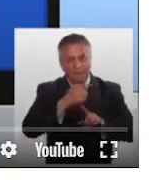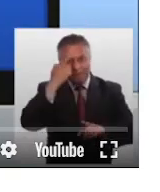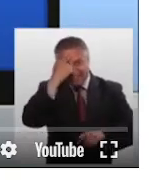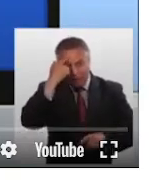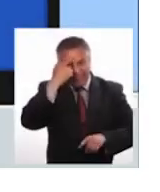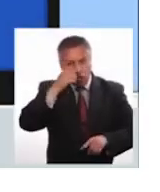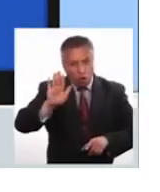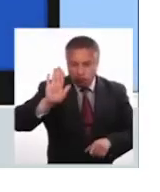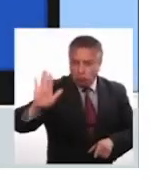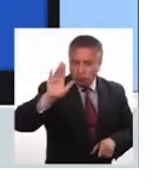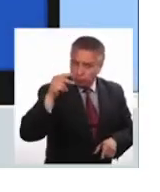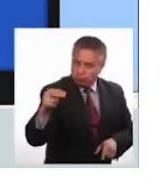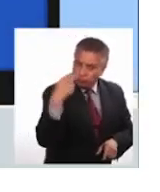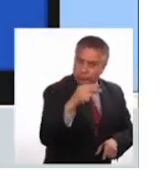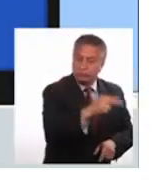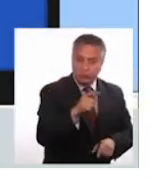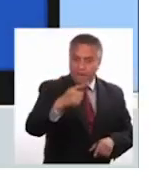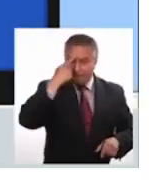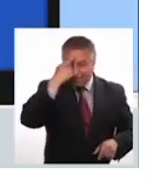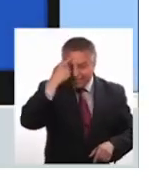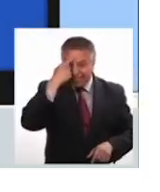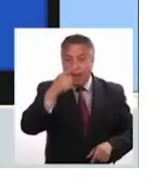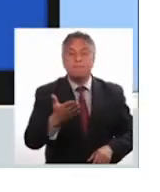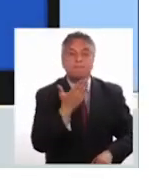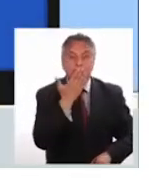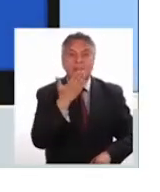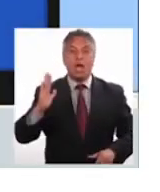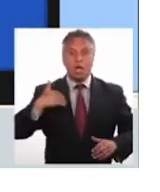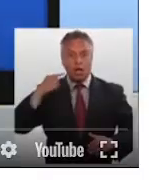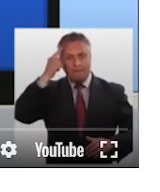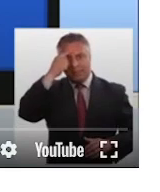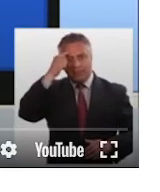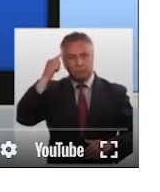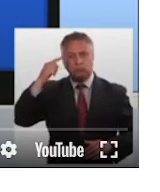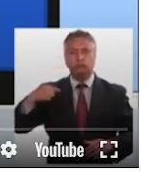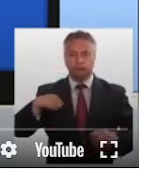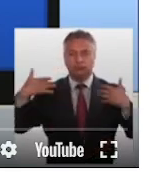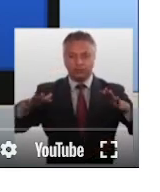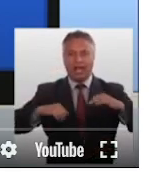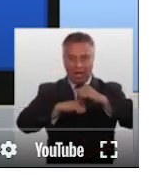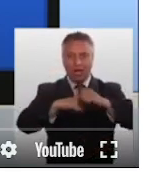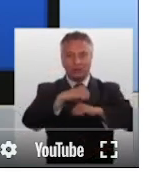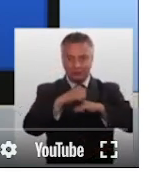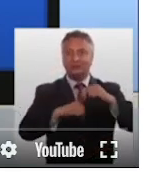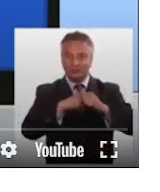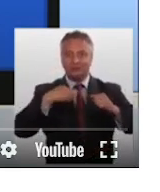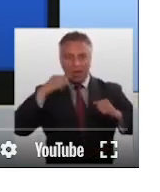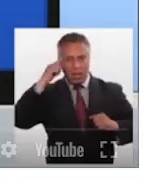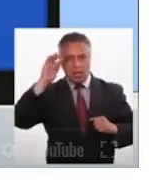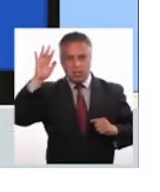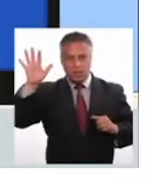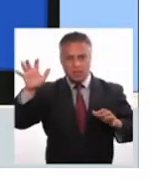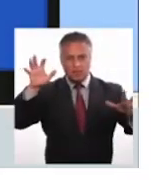se define como un modo de pensar en el cual el pensante mejora la calidad de su pensamiento al apoderarse de las estructuras inherentes del